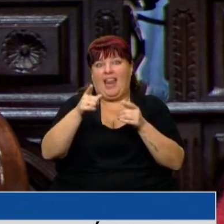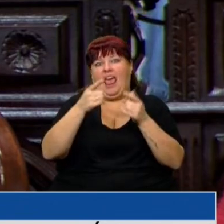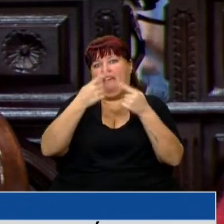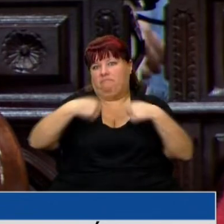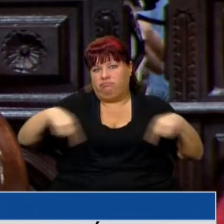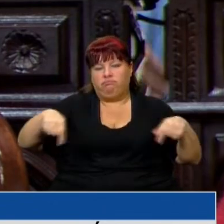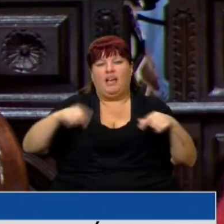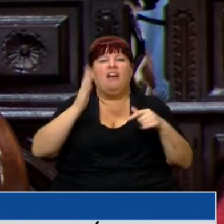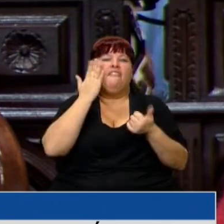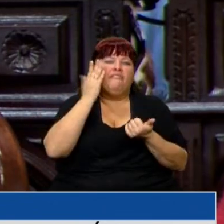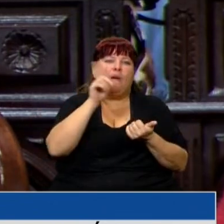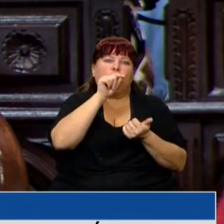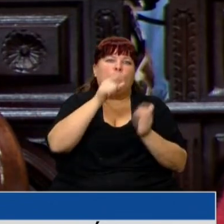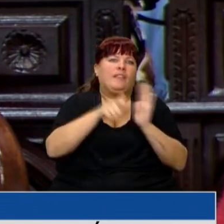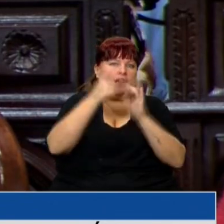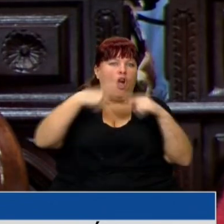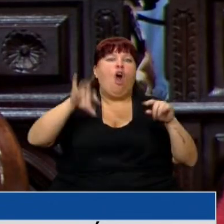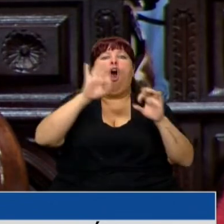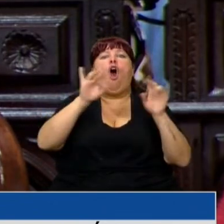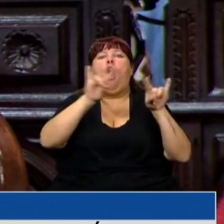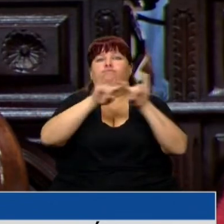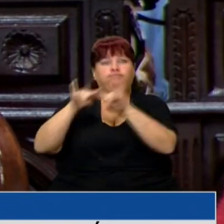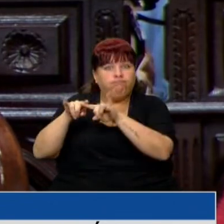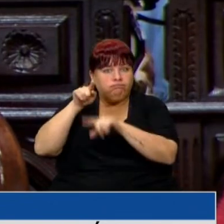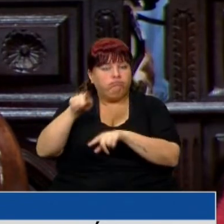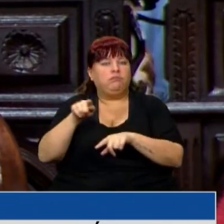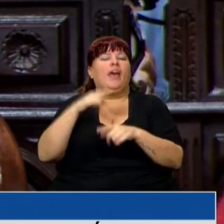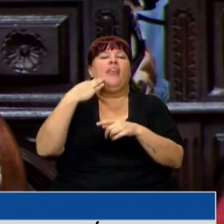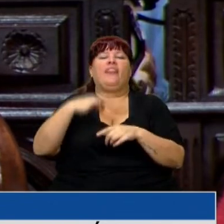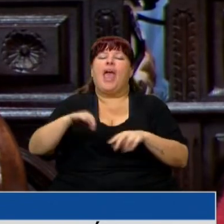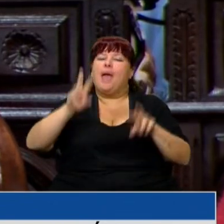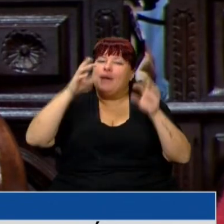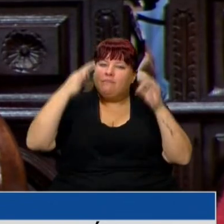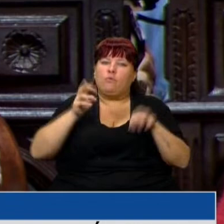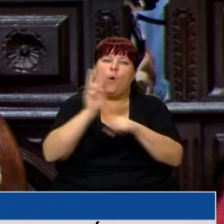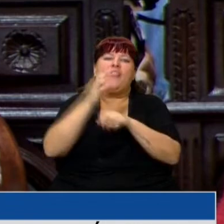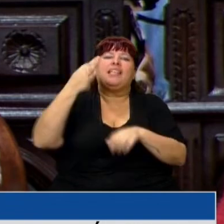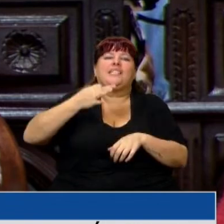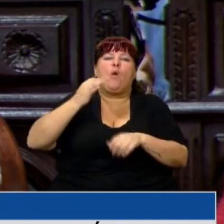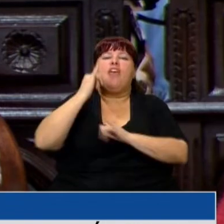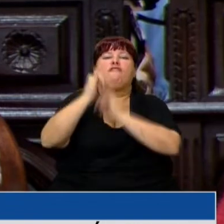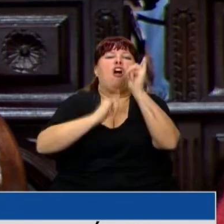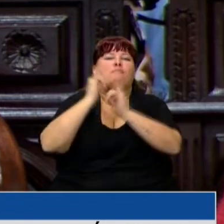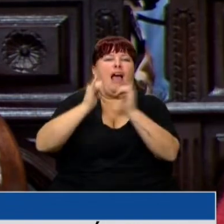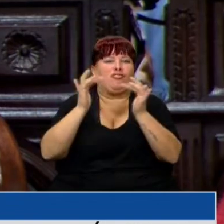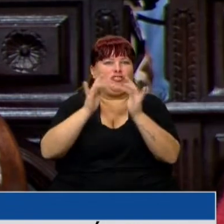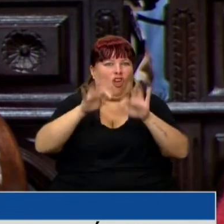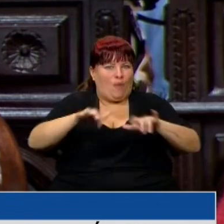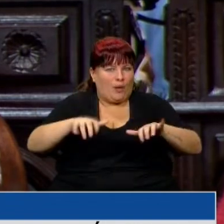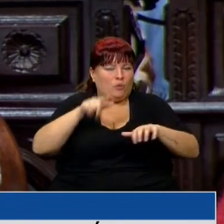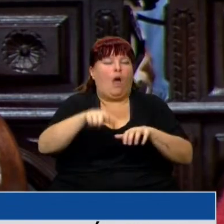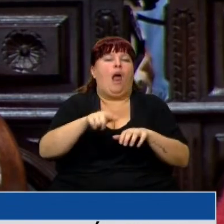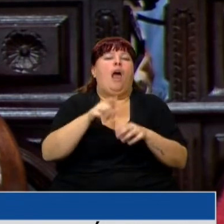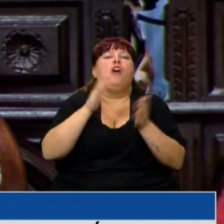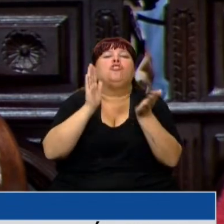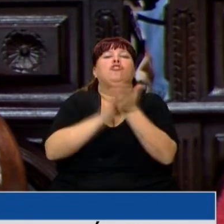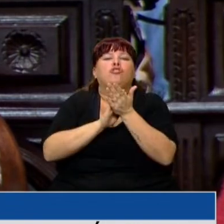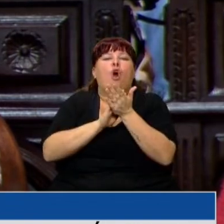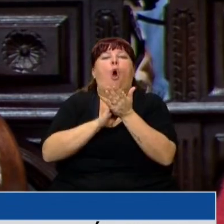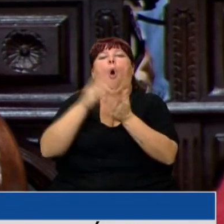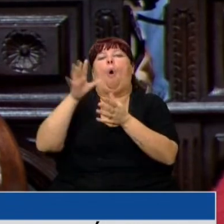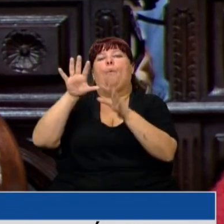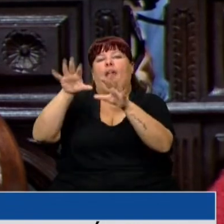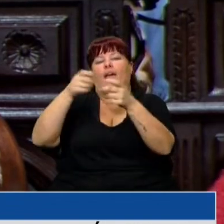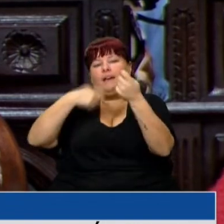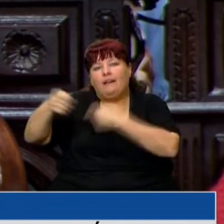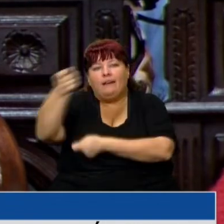digitales, redes sociales o páginas electrónicas el aseguramiento de los datos informáticos relativos al